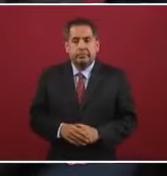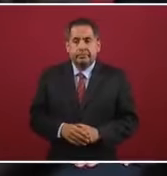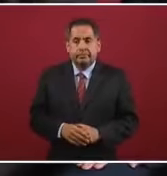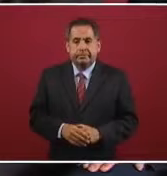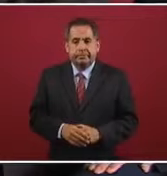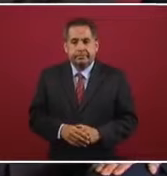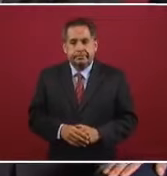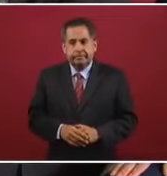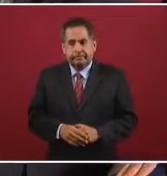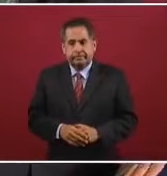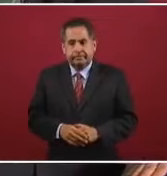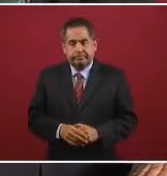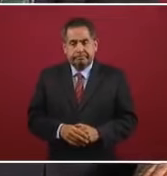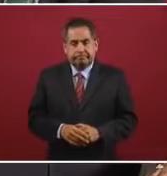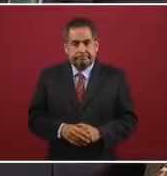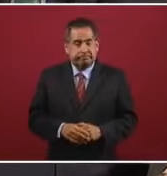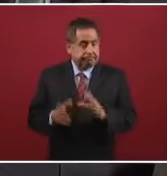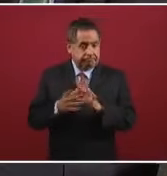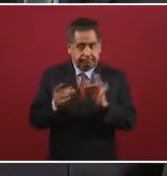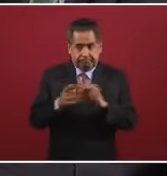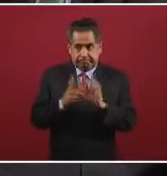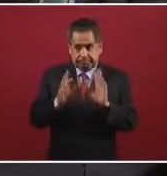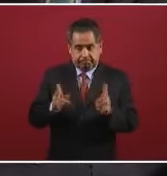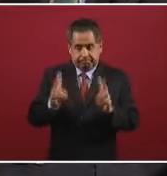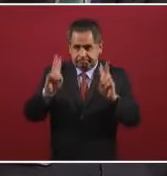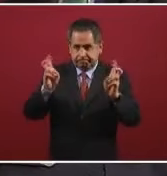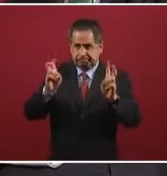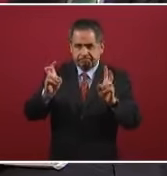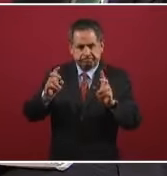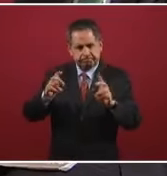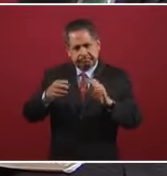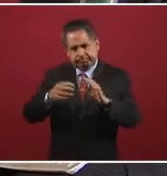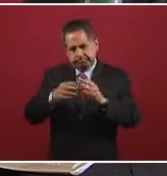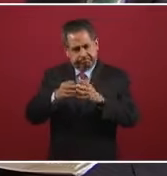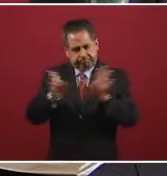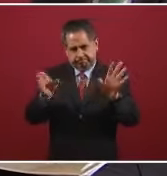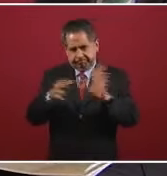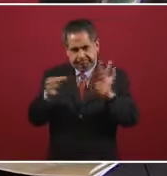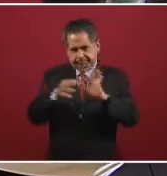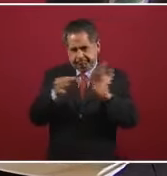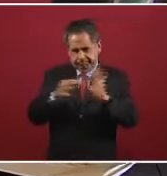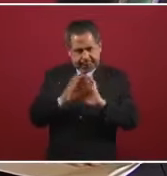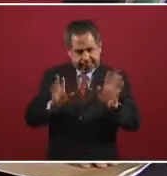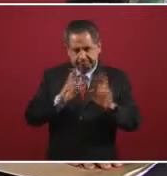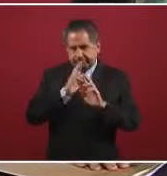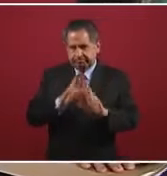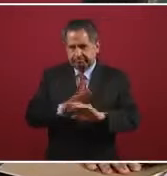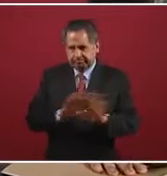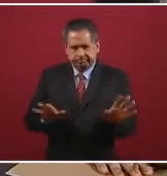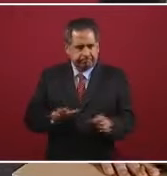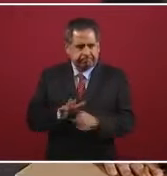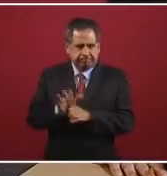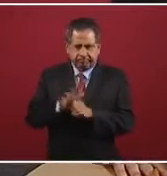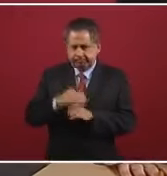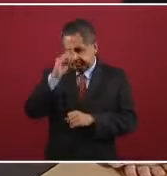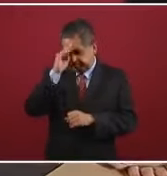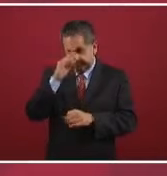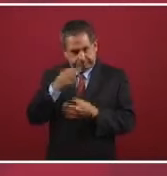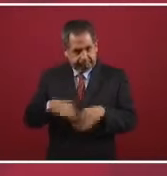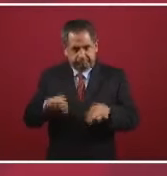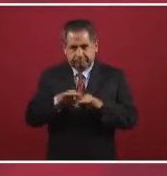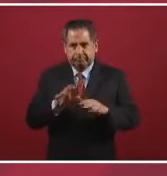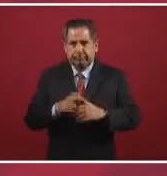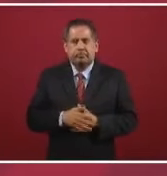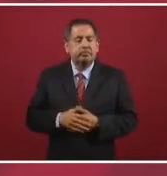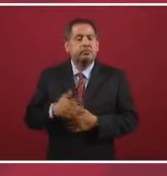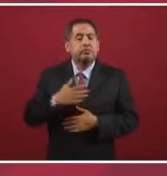Ya se trató este tema con amplitud, lo considero muy importante.